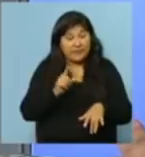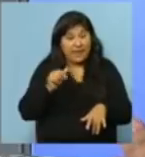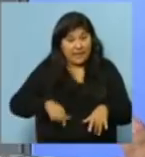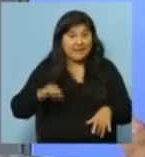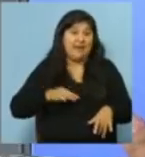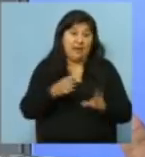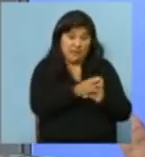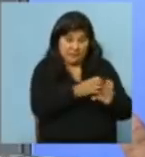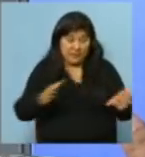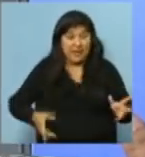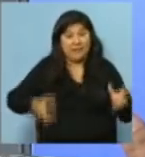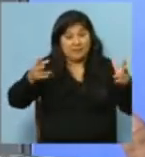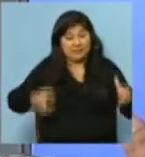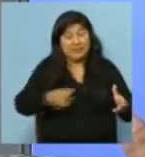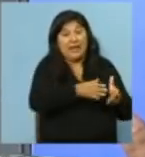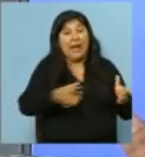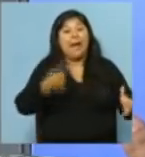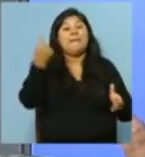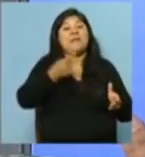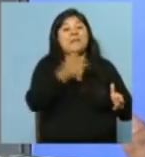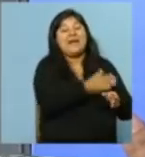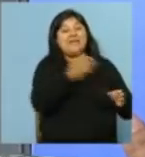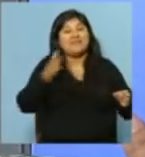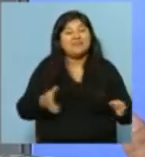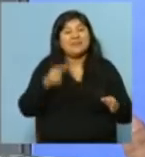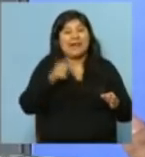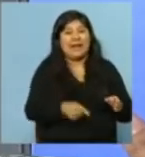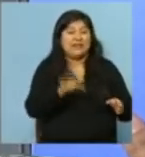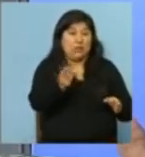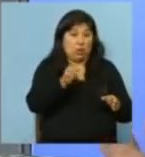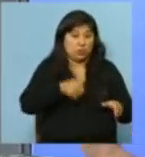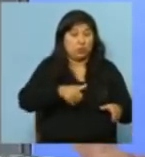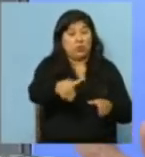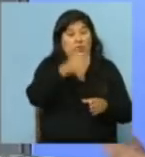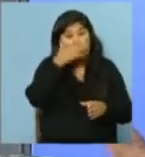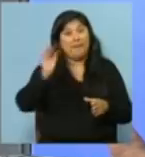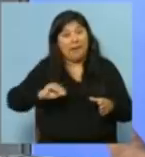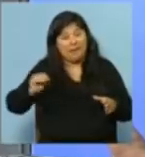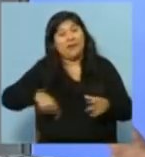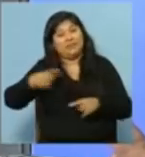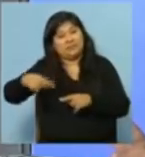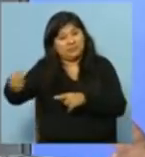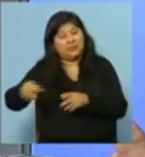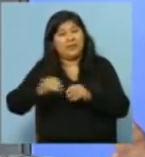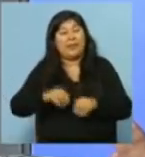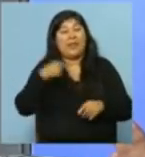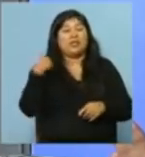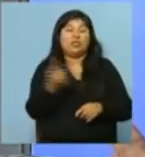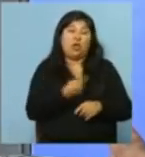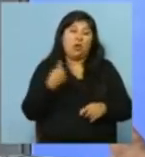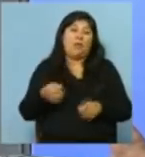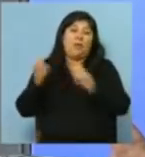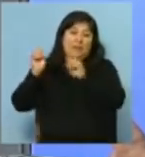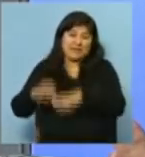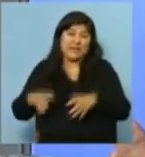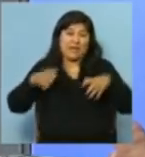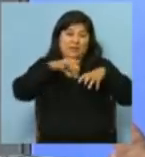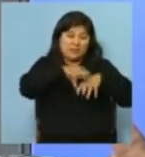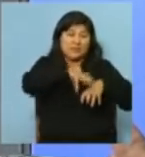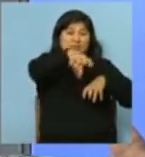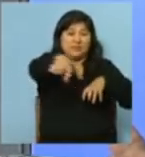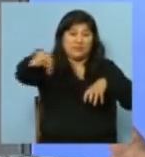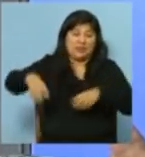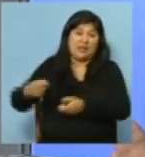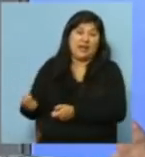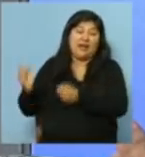de octubre entendemos nosotros que ya vamos a estar en condiciones de de poder empezar en el traslado para que el periodo